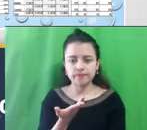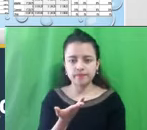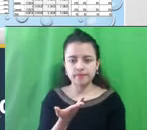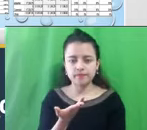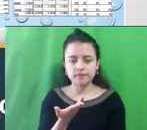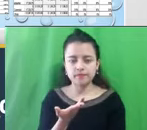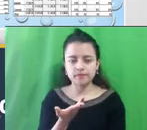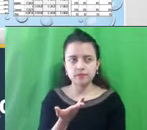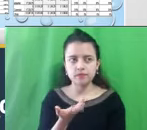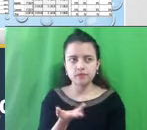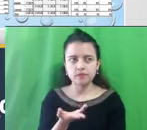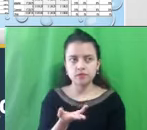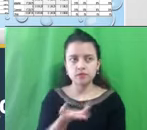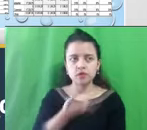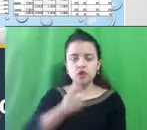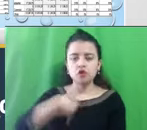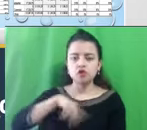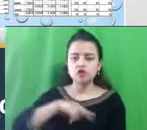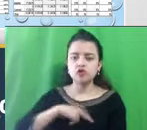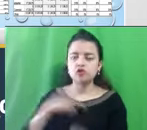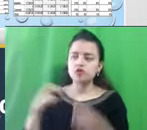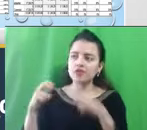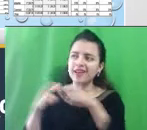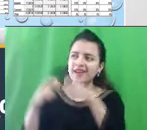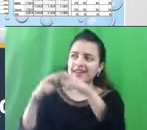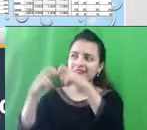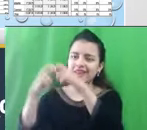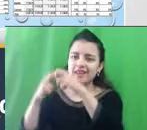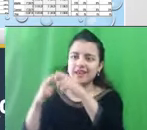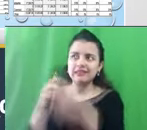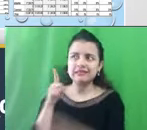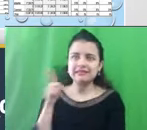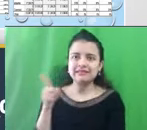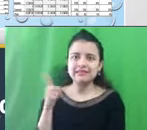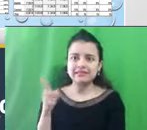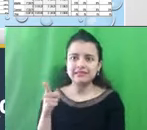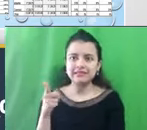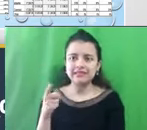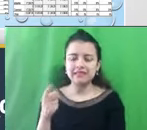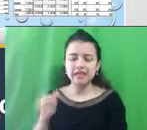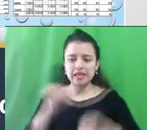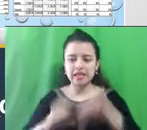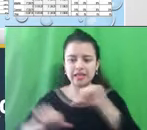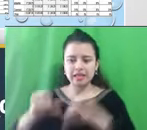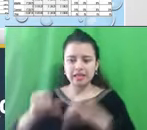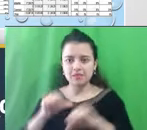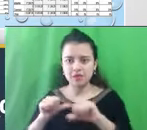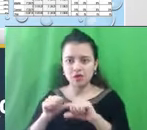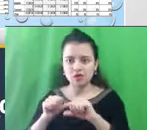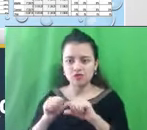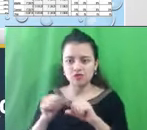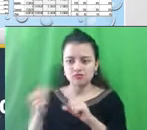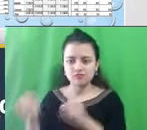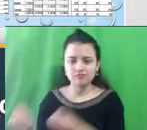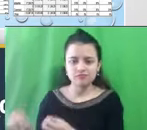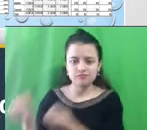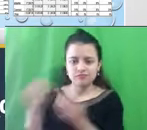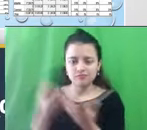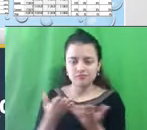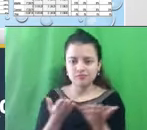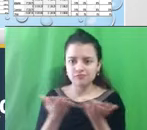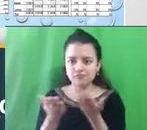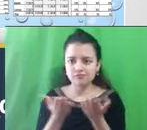del consumo de energía y de consumo de nuestros químicos, que era necesario